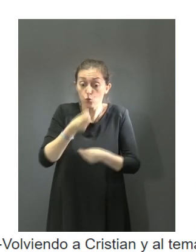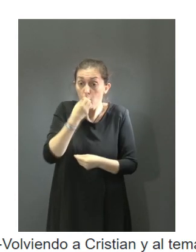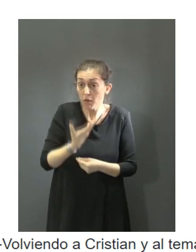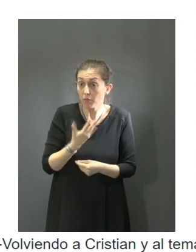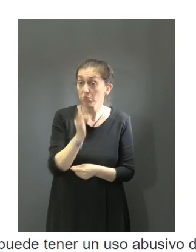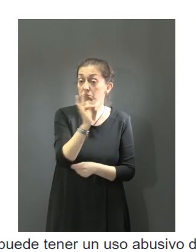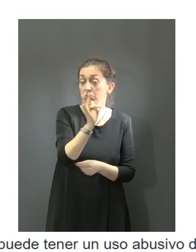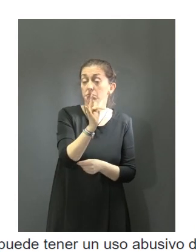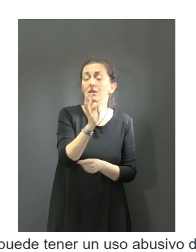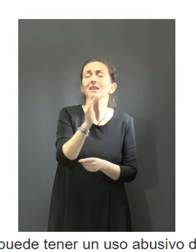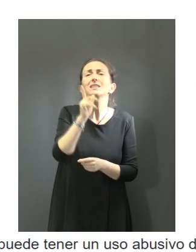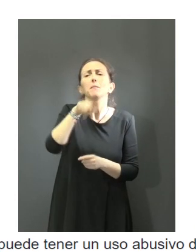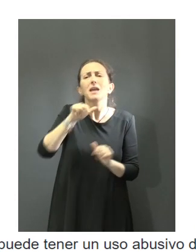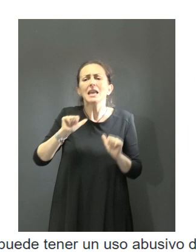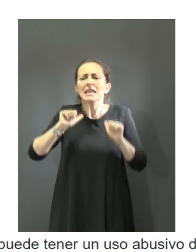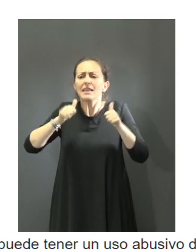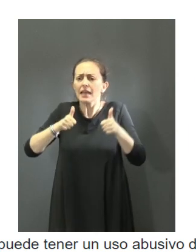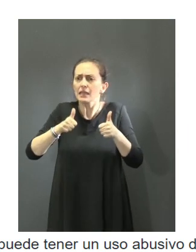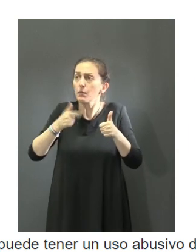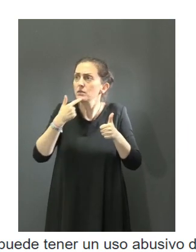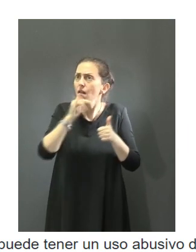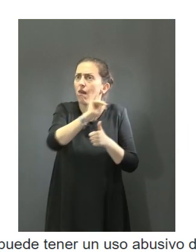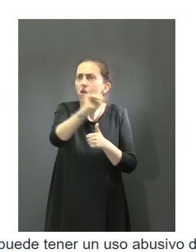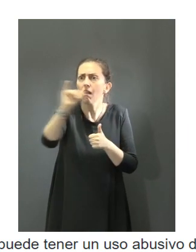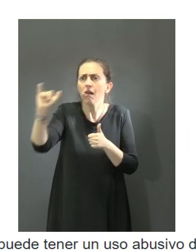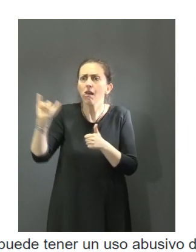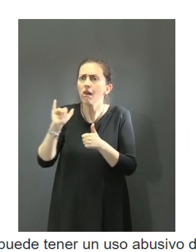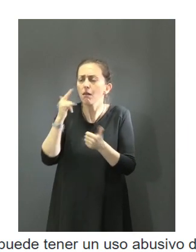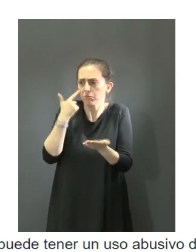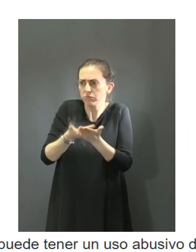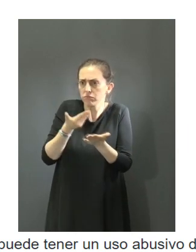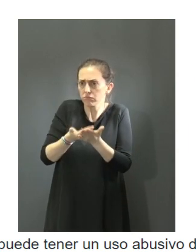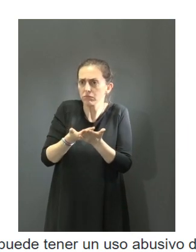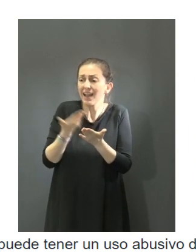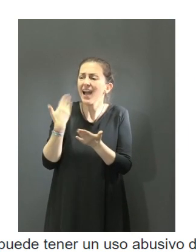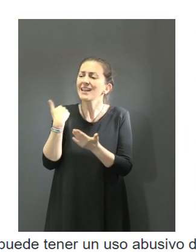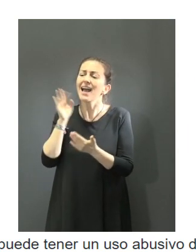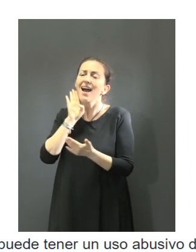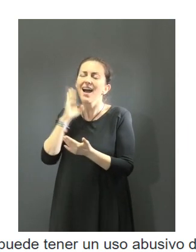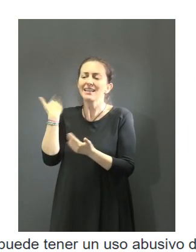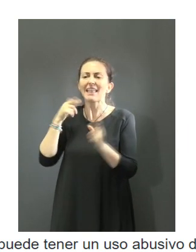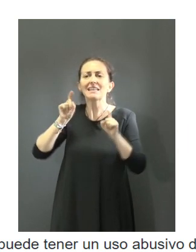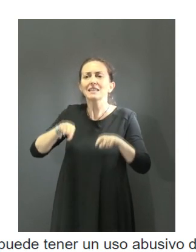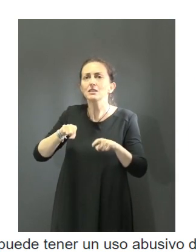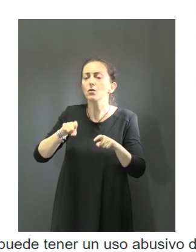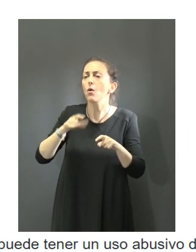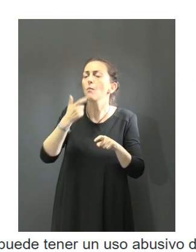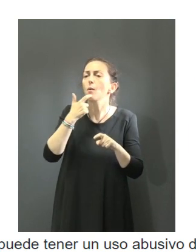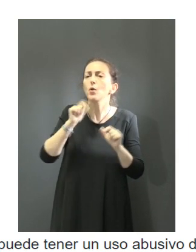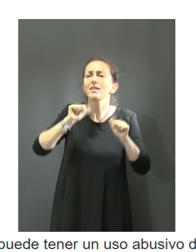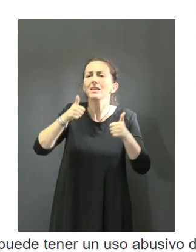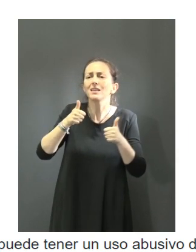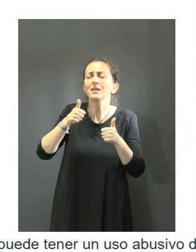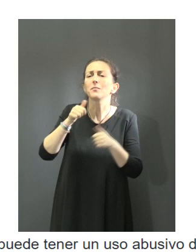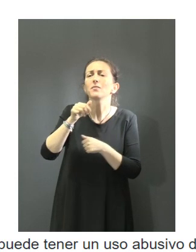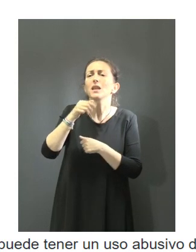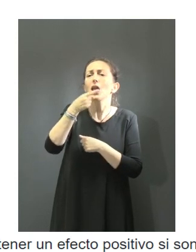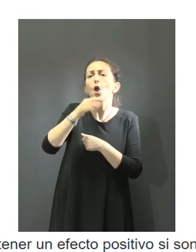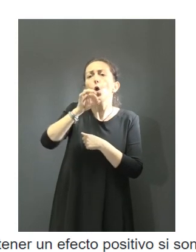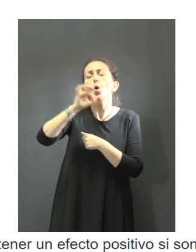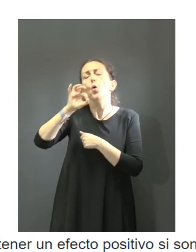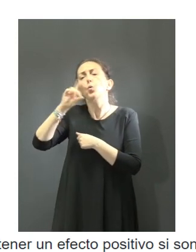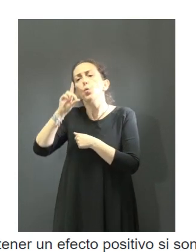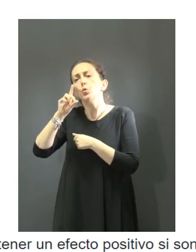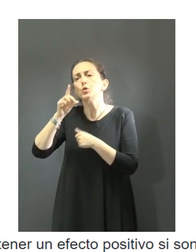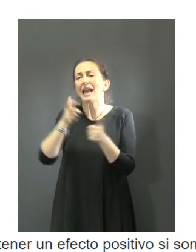utilizados. Hay iniciativas que así lo demuestran. Justo en el descanso estábamos comentando la iniciativa de Wood Gamer, que